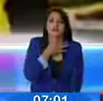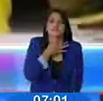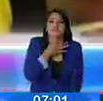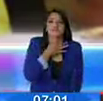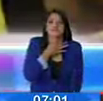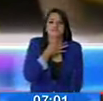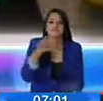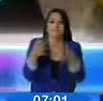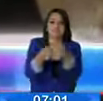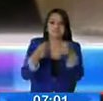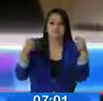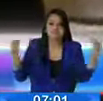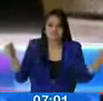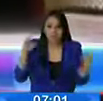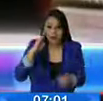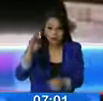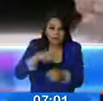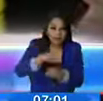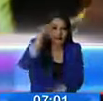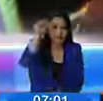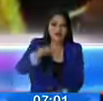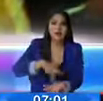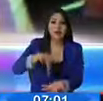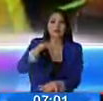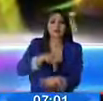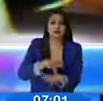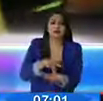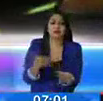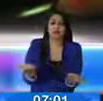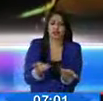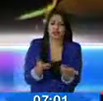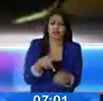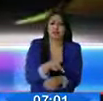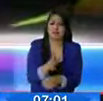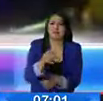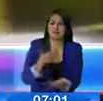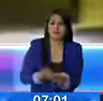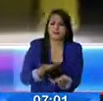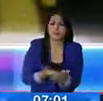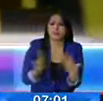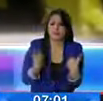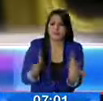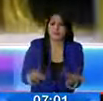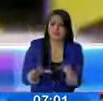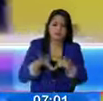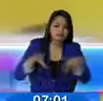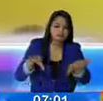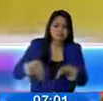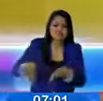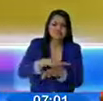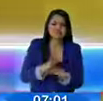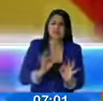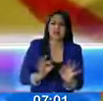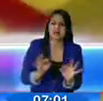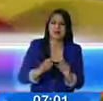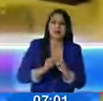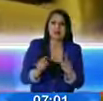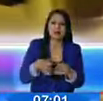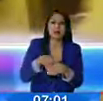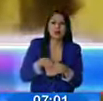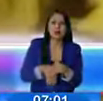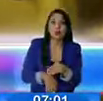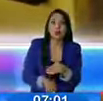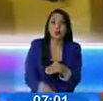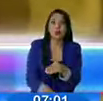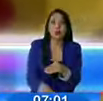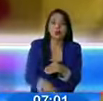vacío y no sabía cómo justificar la ruta por la que circulaba. A simple vista no había nada ilegal, pero lo prohibido estaba encaletado y había